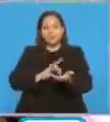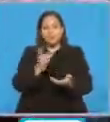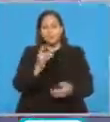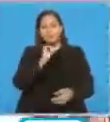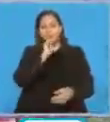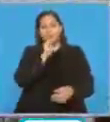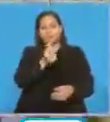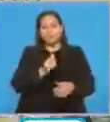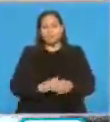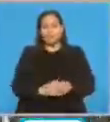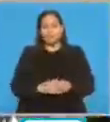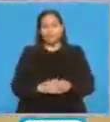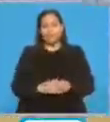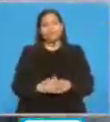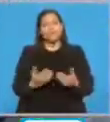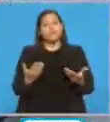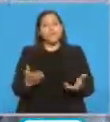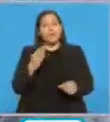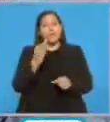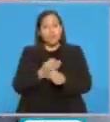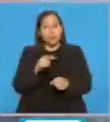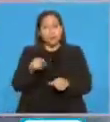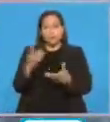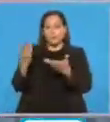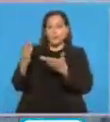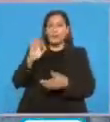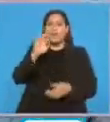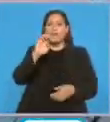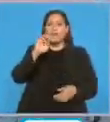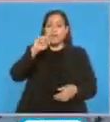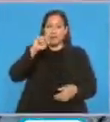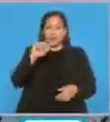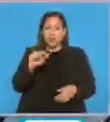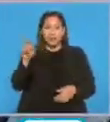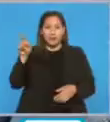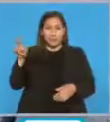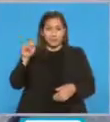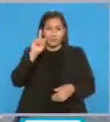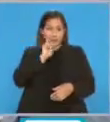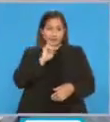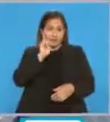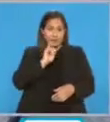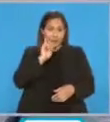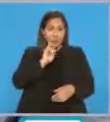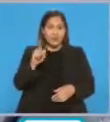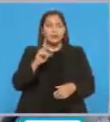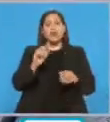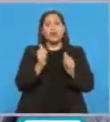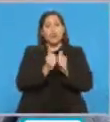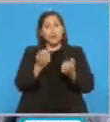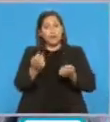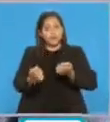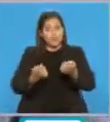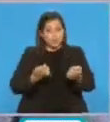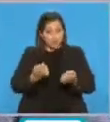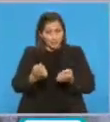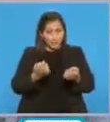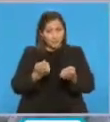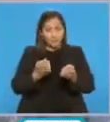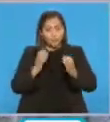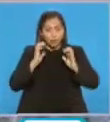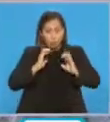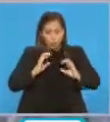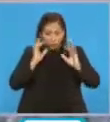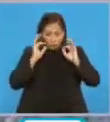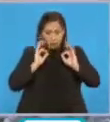De nada. Bueno, estamos trabajando aquí con Fernanda, en el cual a través de una serie de ejercicios estamos relajando todo